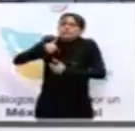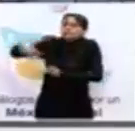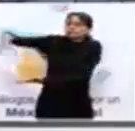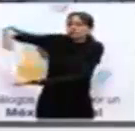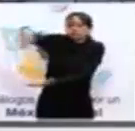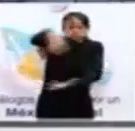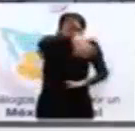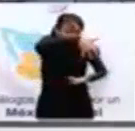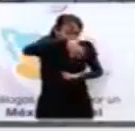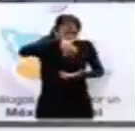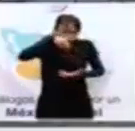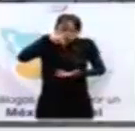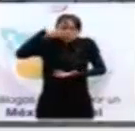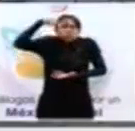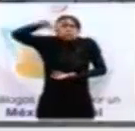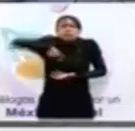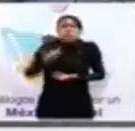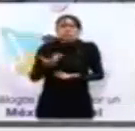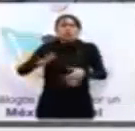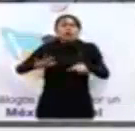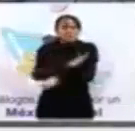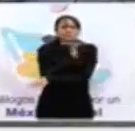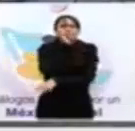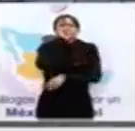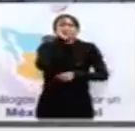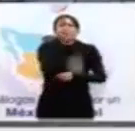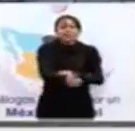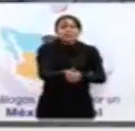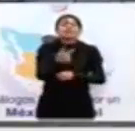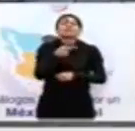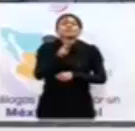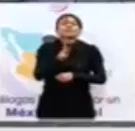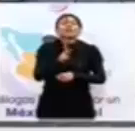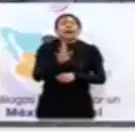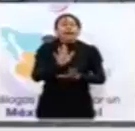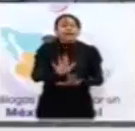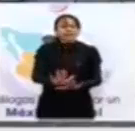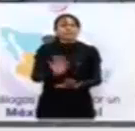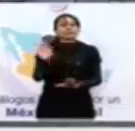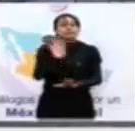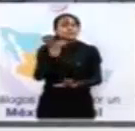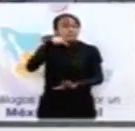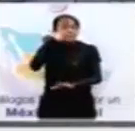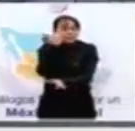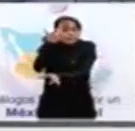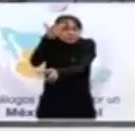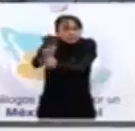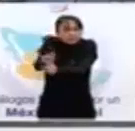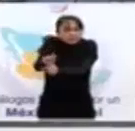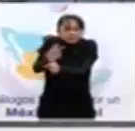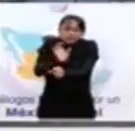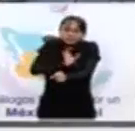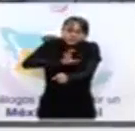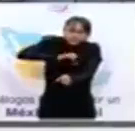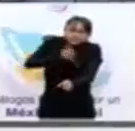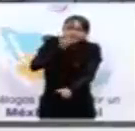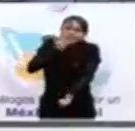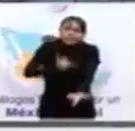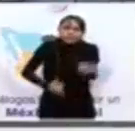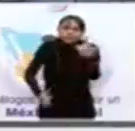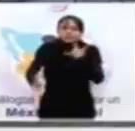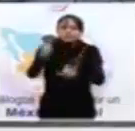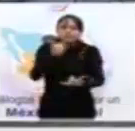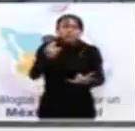identificación clara de hacia dónde debemos apuntar los esfuerzos, debemos hacer y aprovechar las coyunturas para hacer